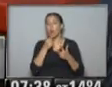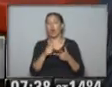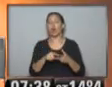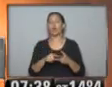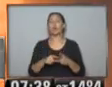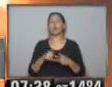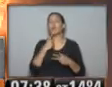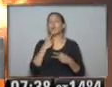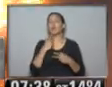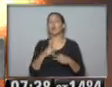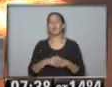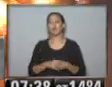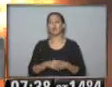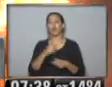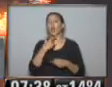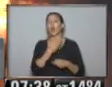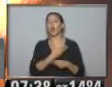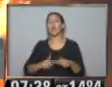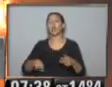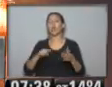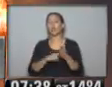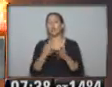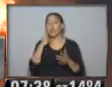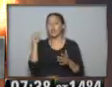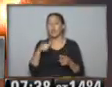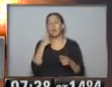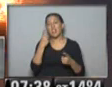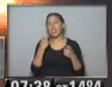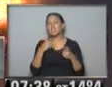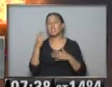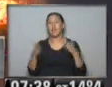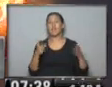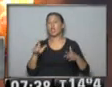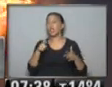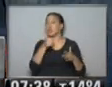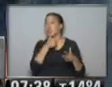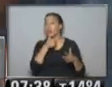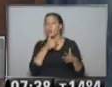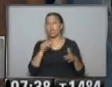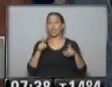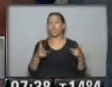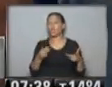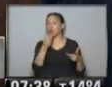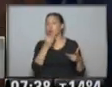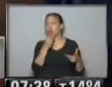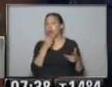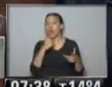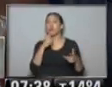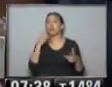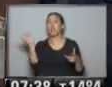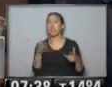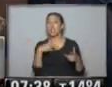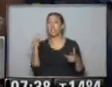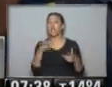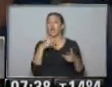y funcionarios. Queremos que gobierno de la ciudad que se presenten para ver qué necesitan los vecinos, que no tienen agua, que no tienen alimento porque están tirando todas las